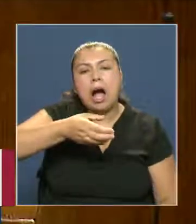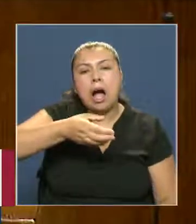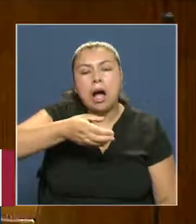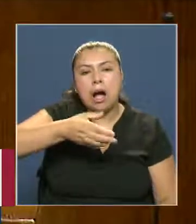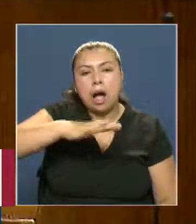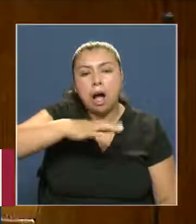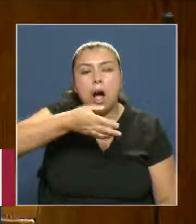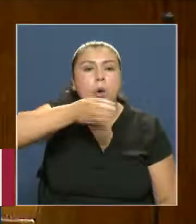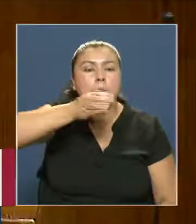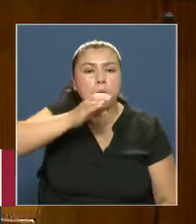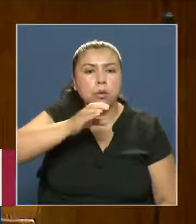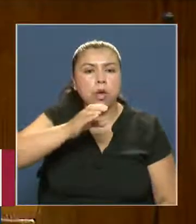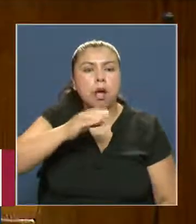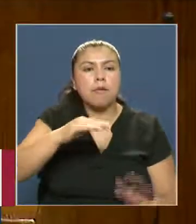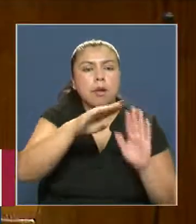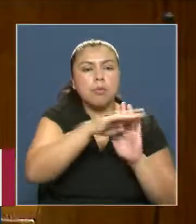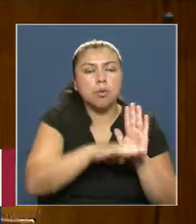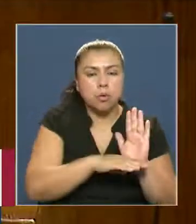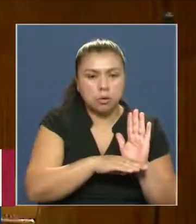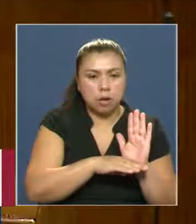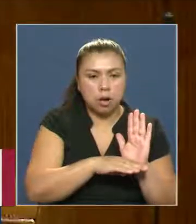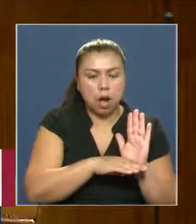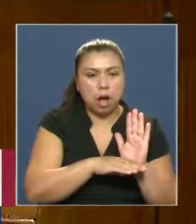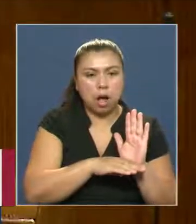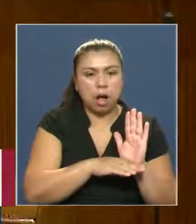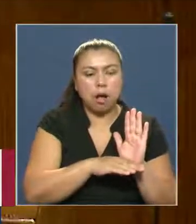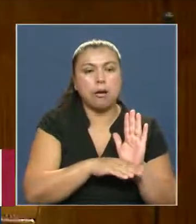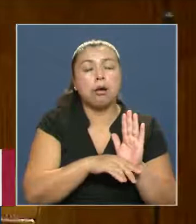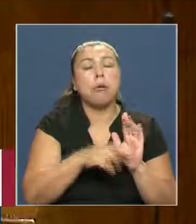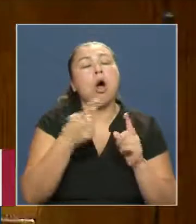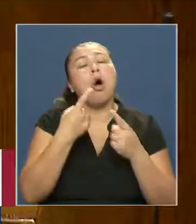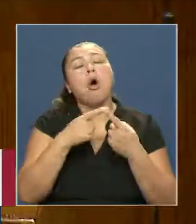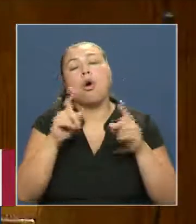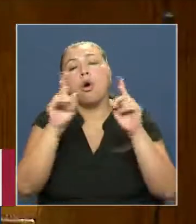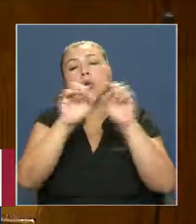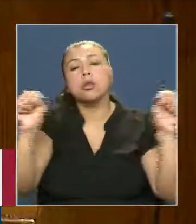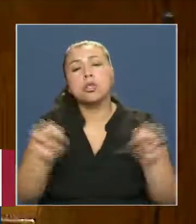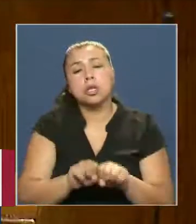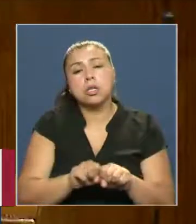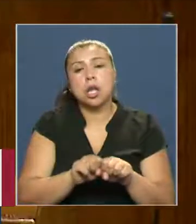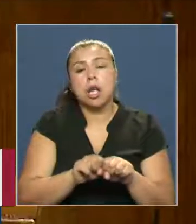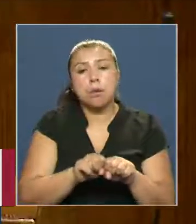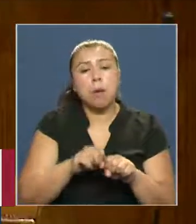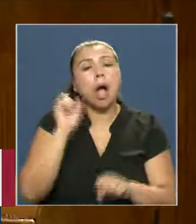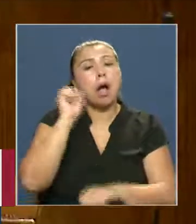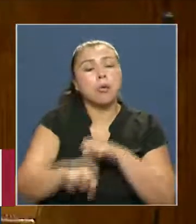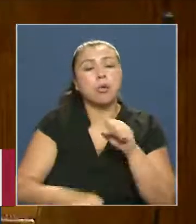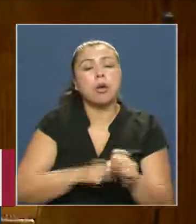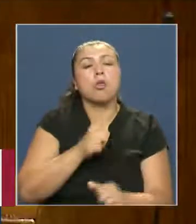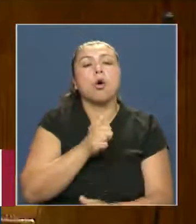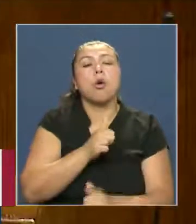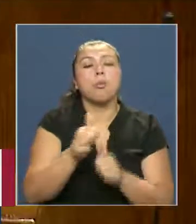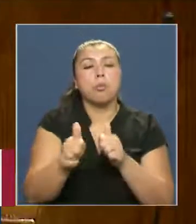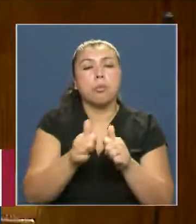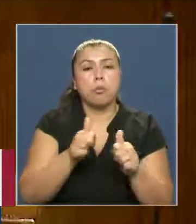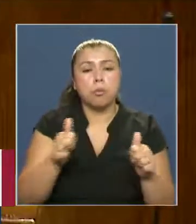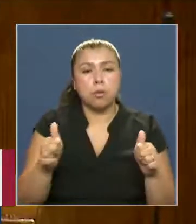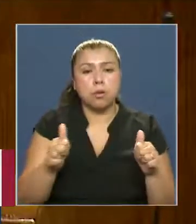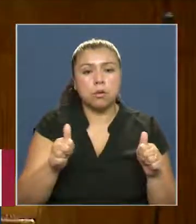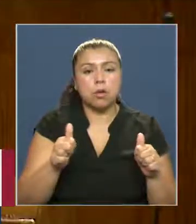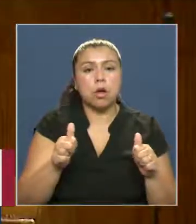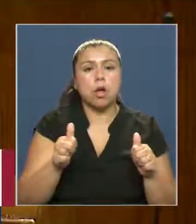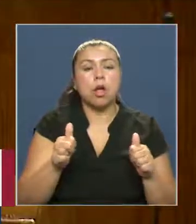programa de agua potable rural o con otro sistema alternativo aprobado por la autoridad y una solución